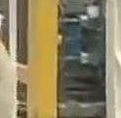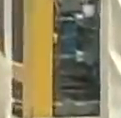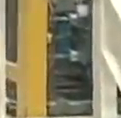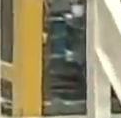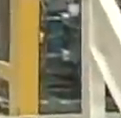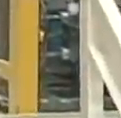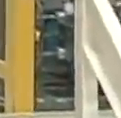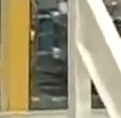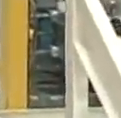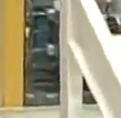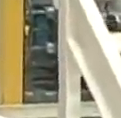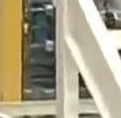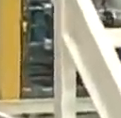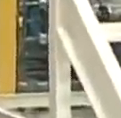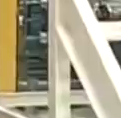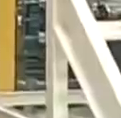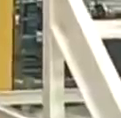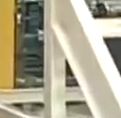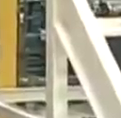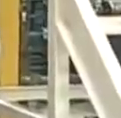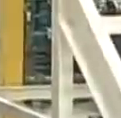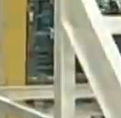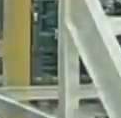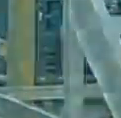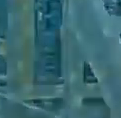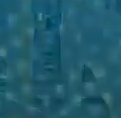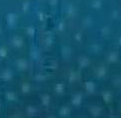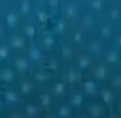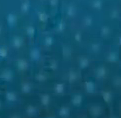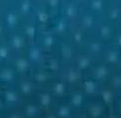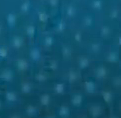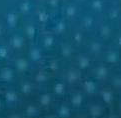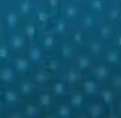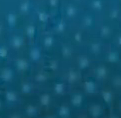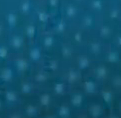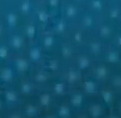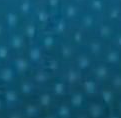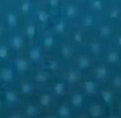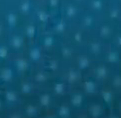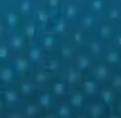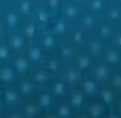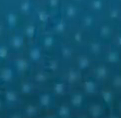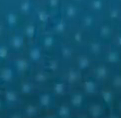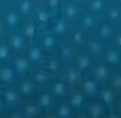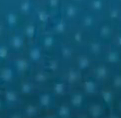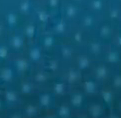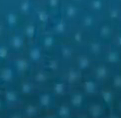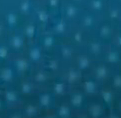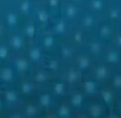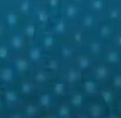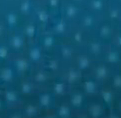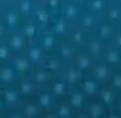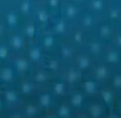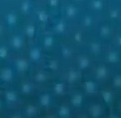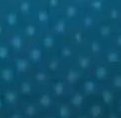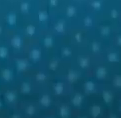vez calentado el grano, procedo a la conversión del grano, laminarlo y convertirlo en hojuela de